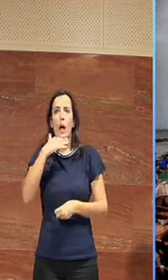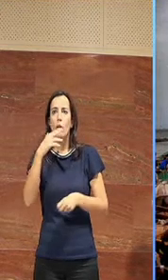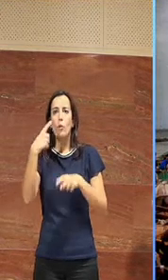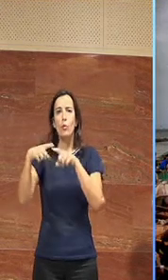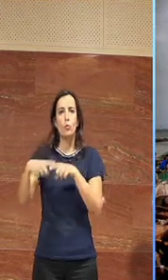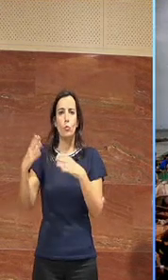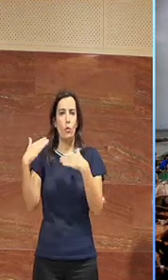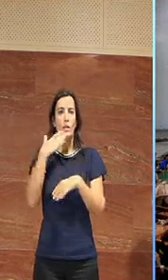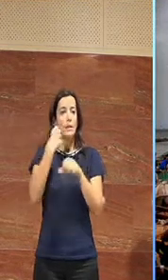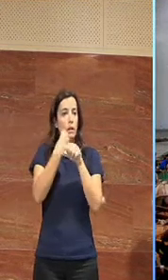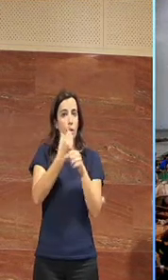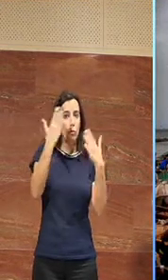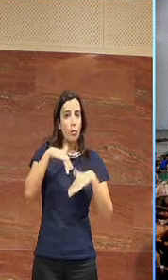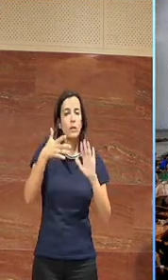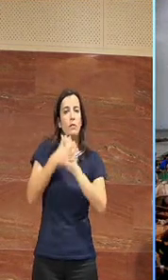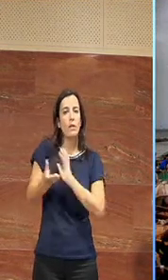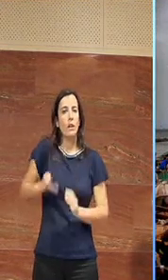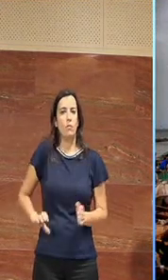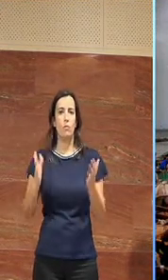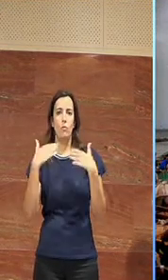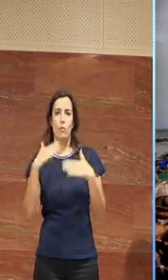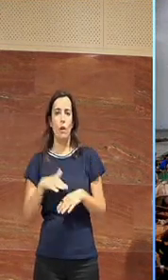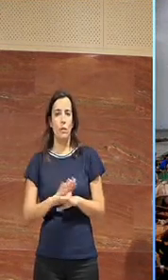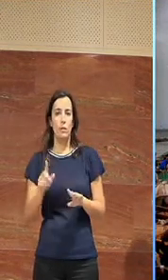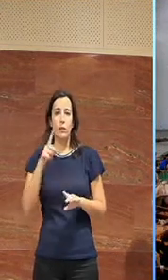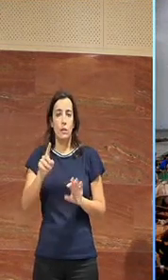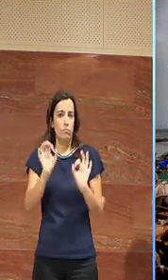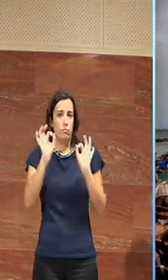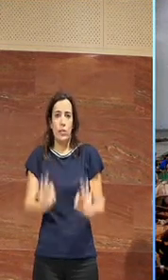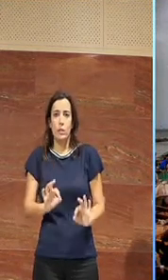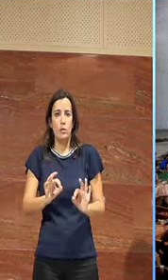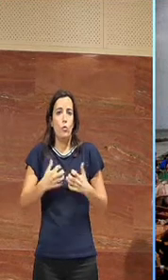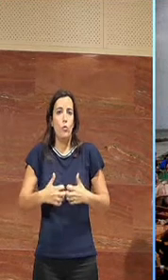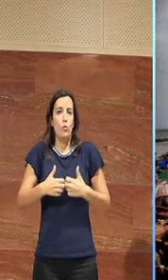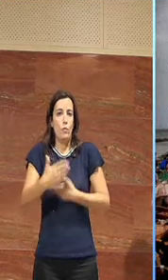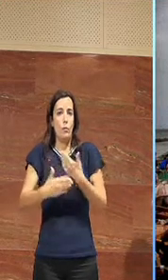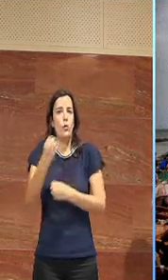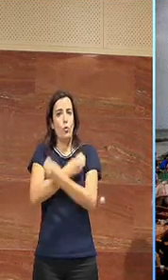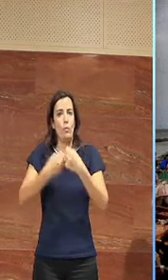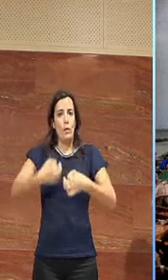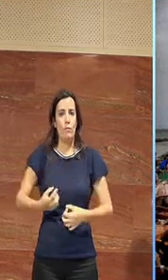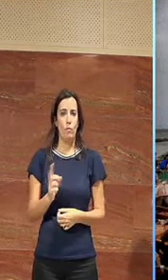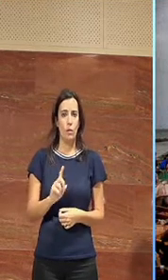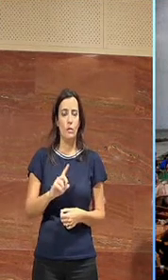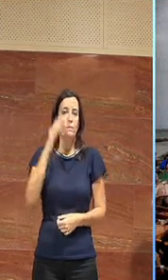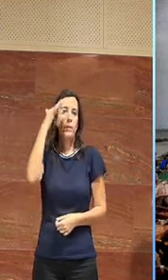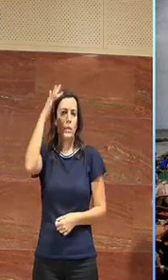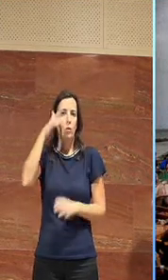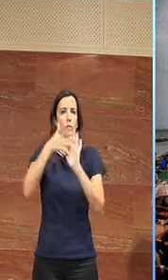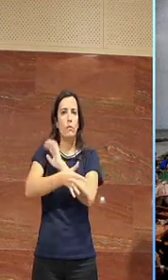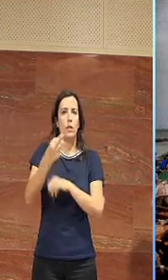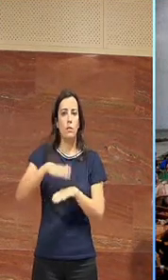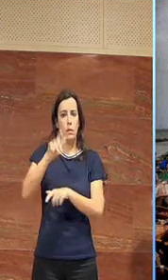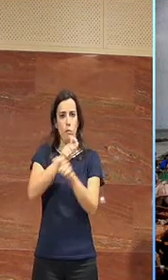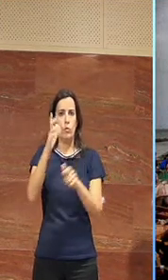no trabajas, no ganas. Esa es la realidad del funcionamiento de la economía informal. Entonces, imaginad lo que eso supone para las personas